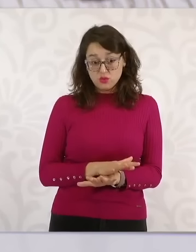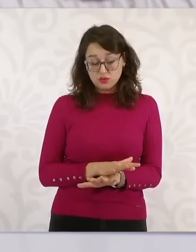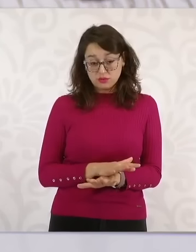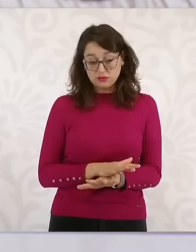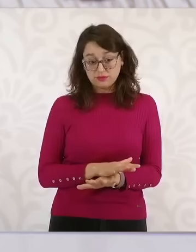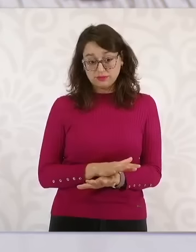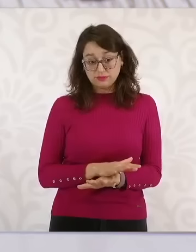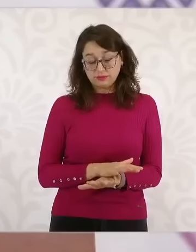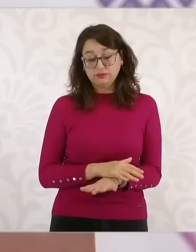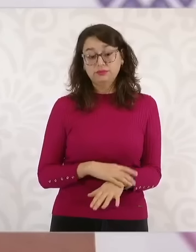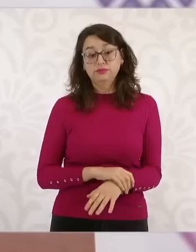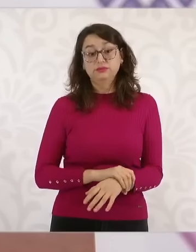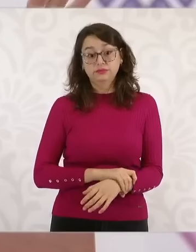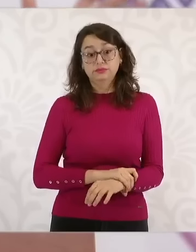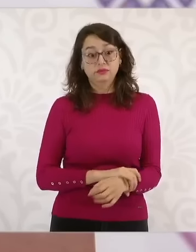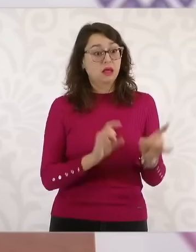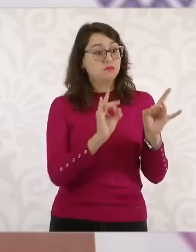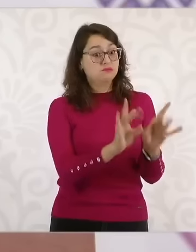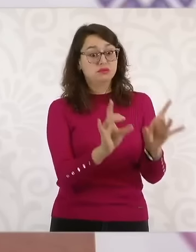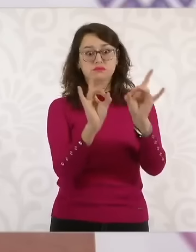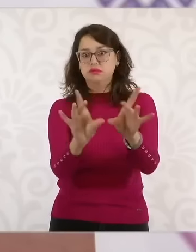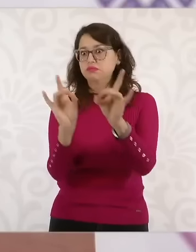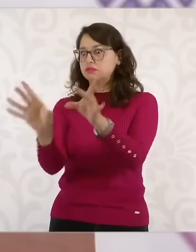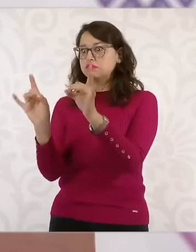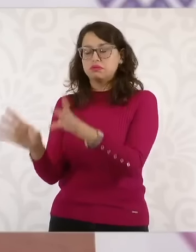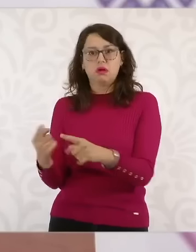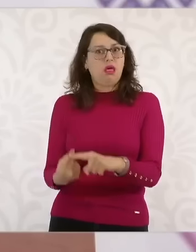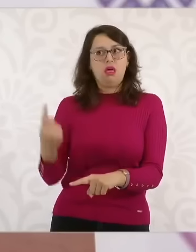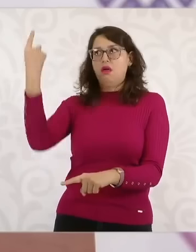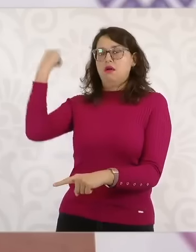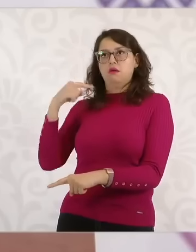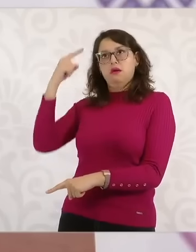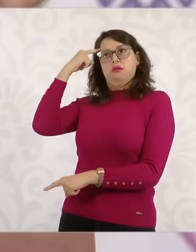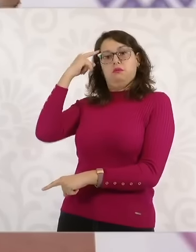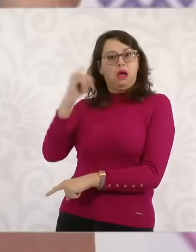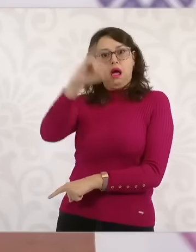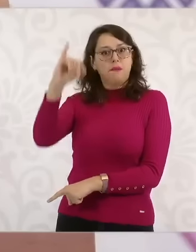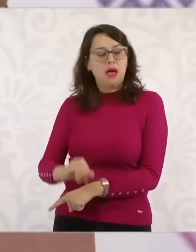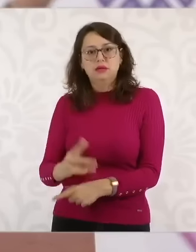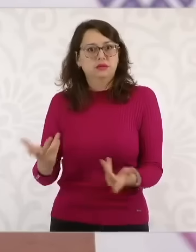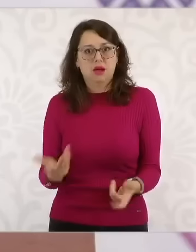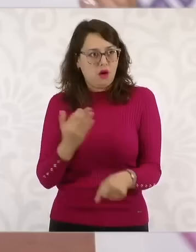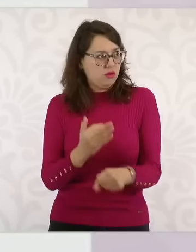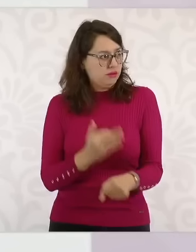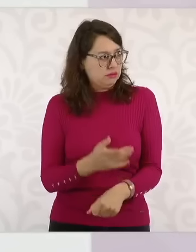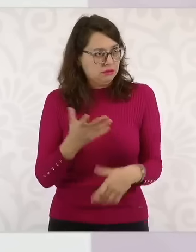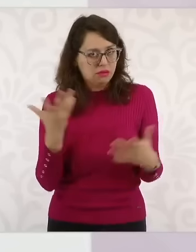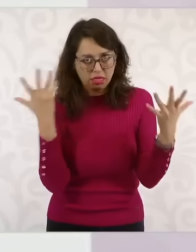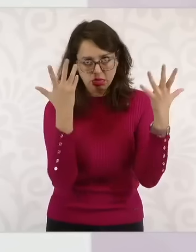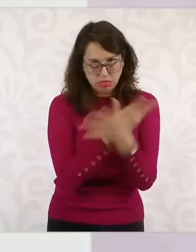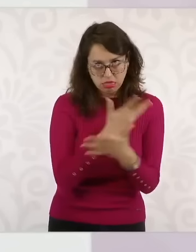donde pues están ocurriendo cosas que nunca imaginamos que iban a ocurrir, hace un año, hace año y medio.